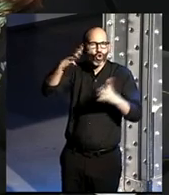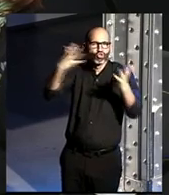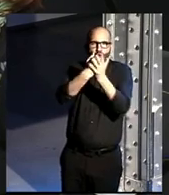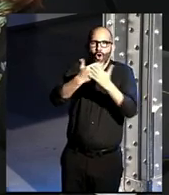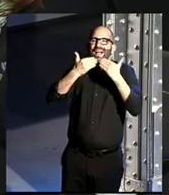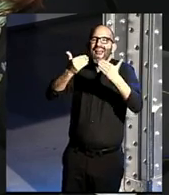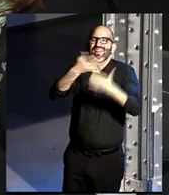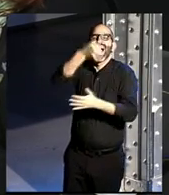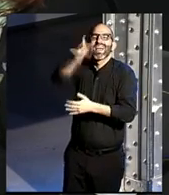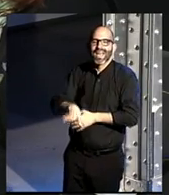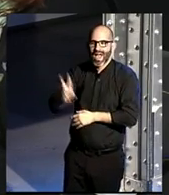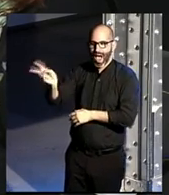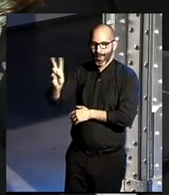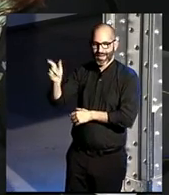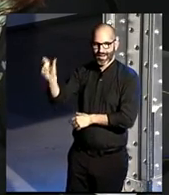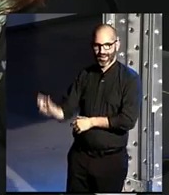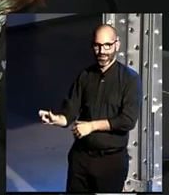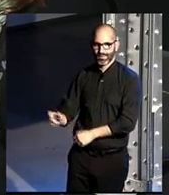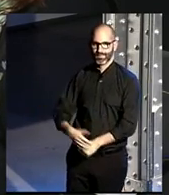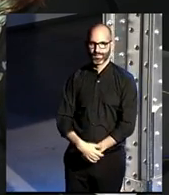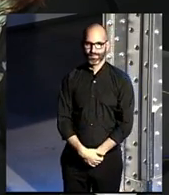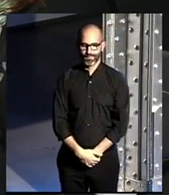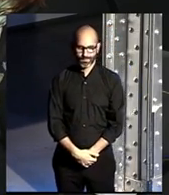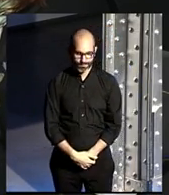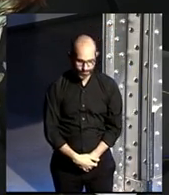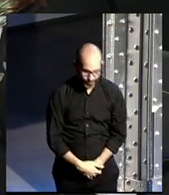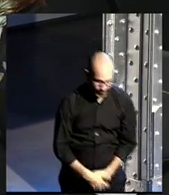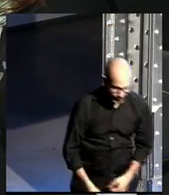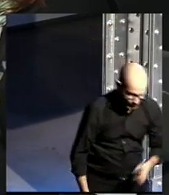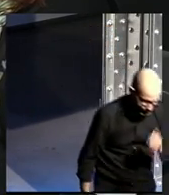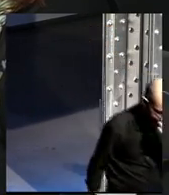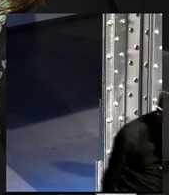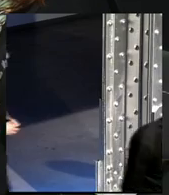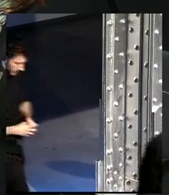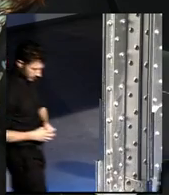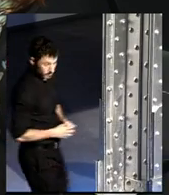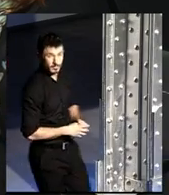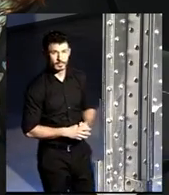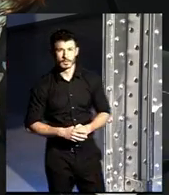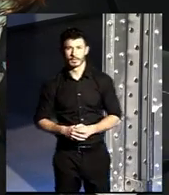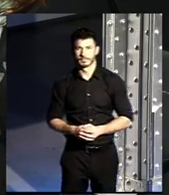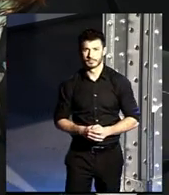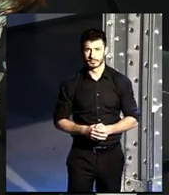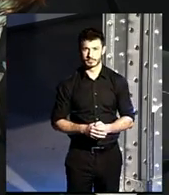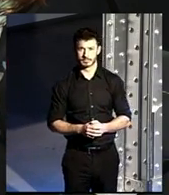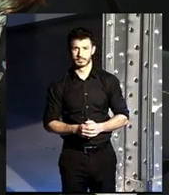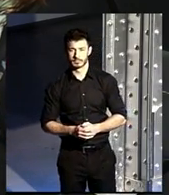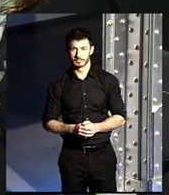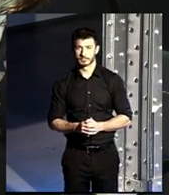Jacques Cousteau said that 20,000 Leagues Under the Sea was the ship's